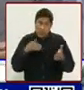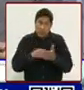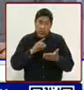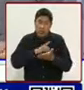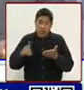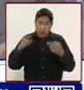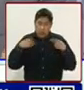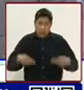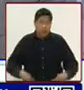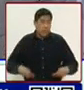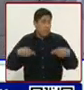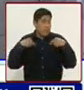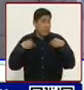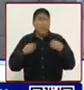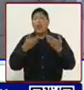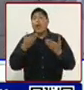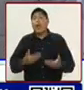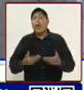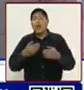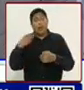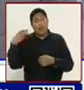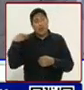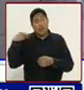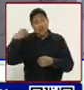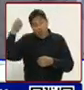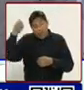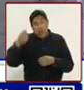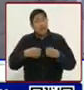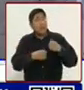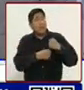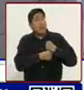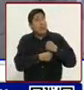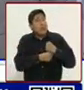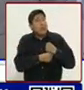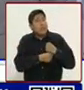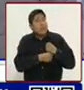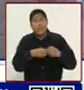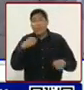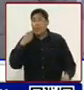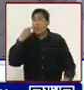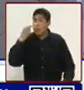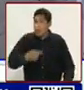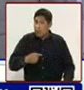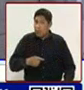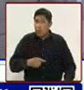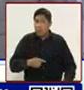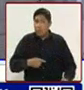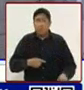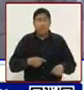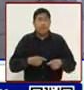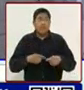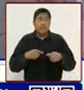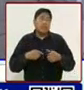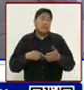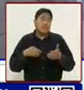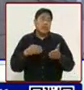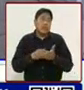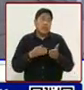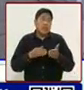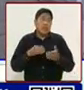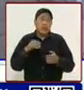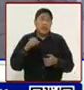los derechos humanos están los generales, los militares que han ordenado las masacres sangrientas de Sacaba y